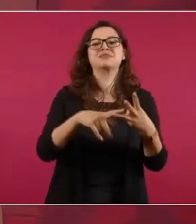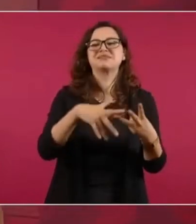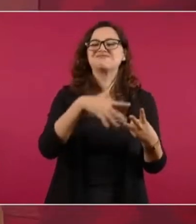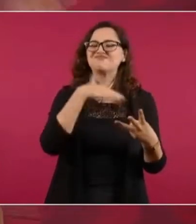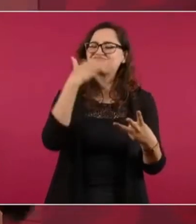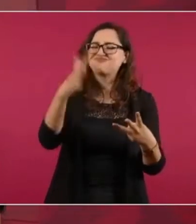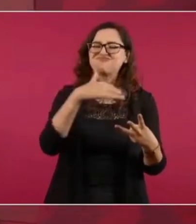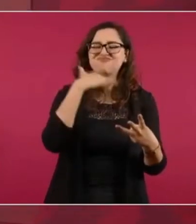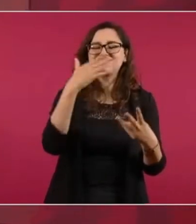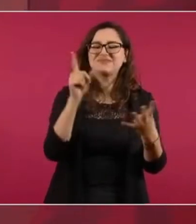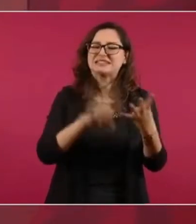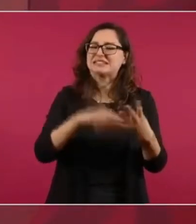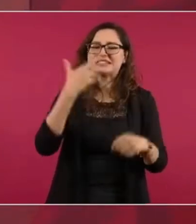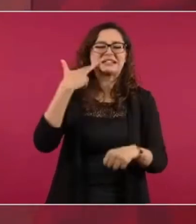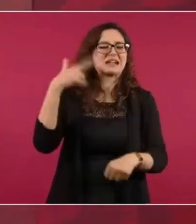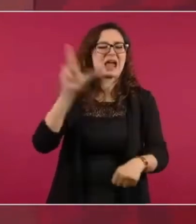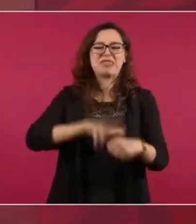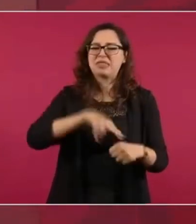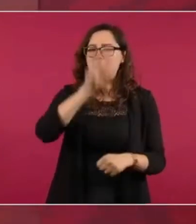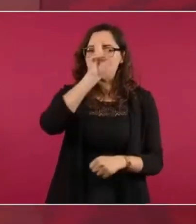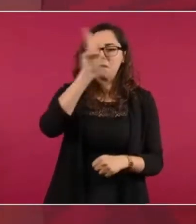Y lo increíble